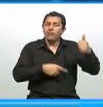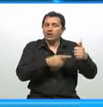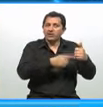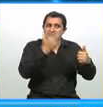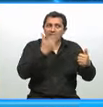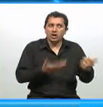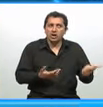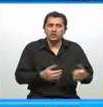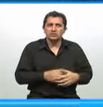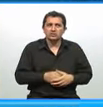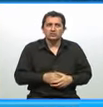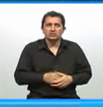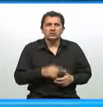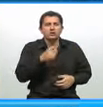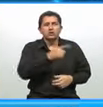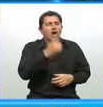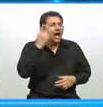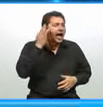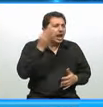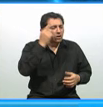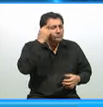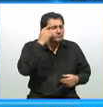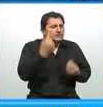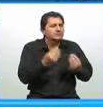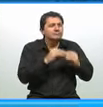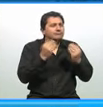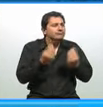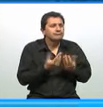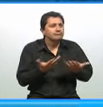andar de San Lorenzo. Te quiero pedir una reflexión respecto a este tema.